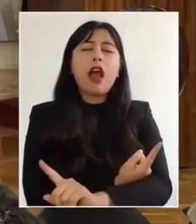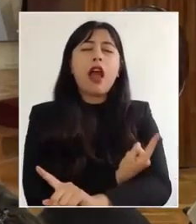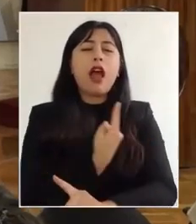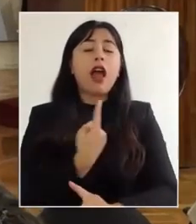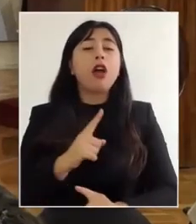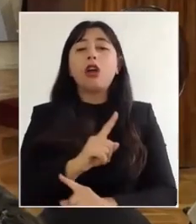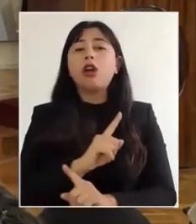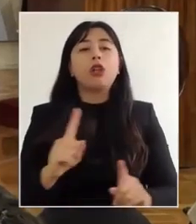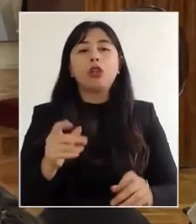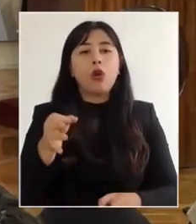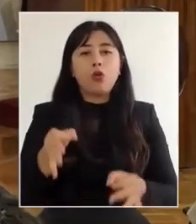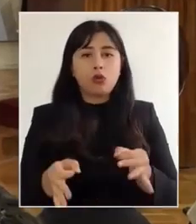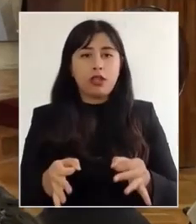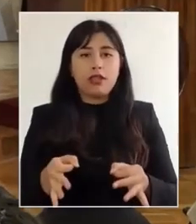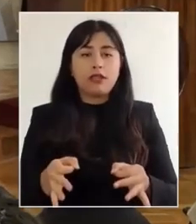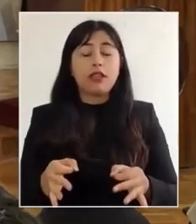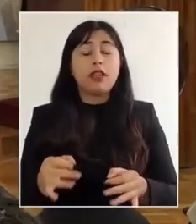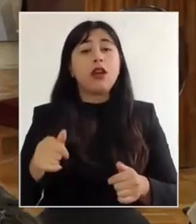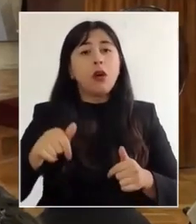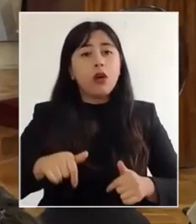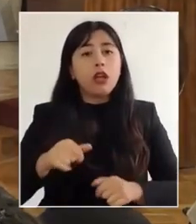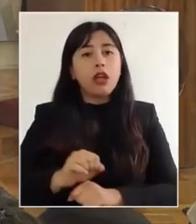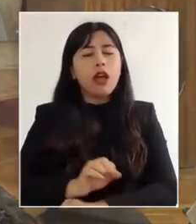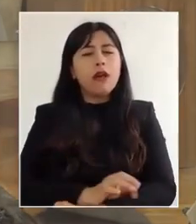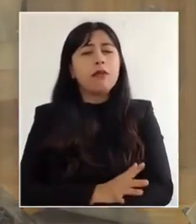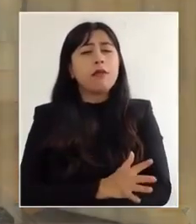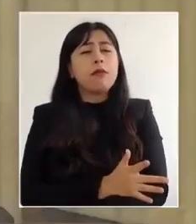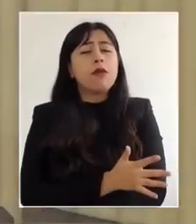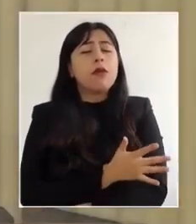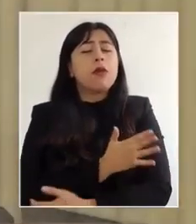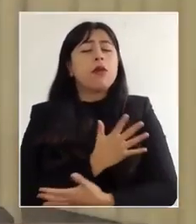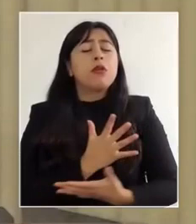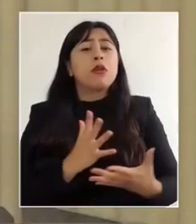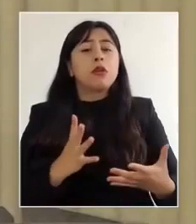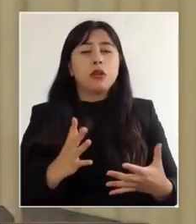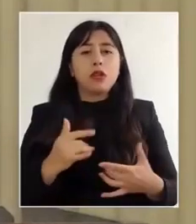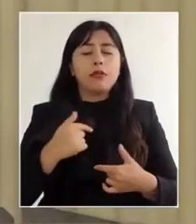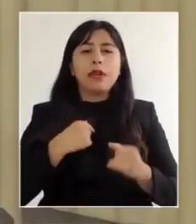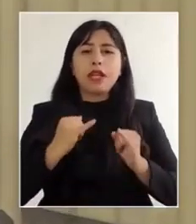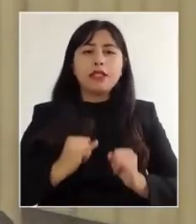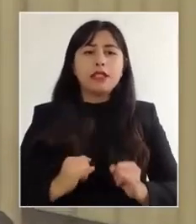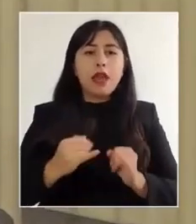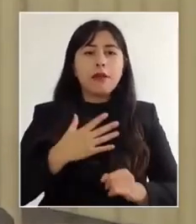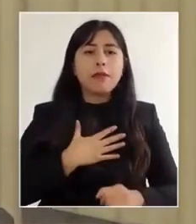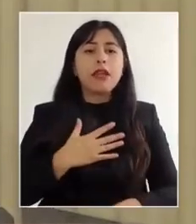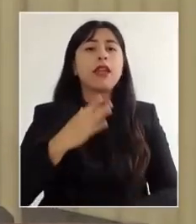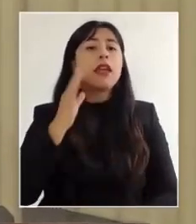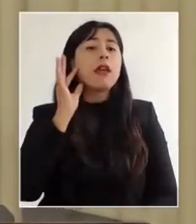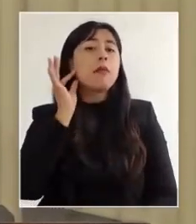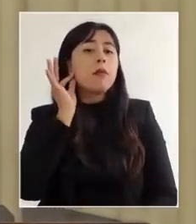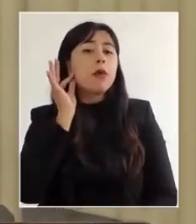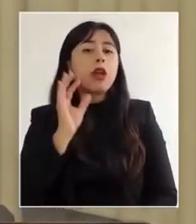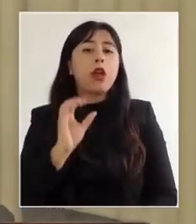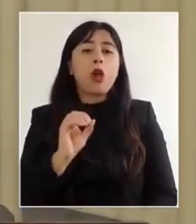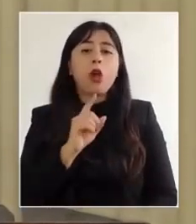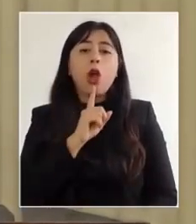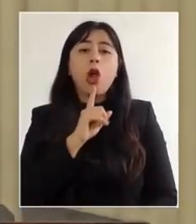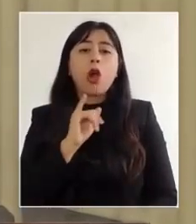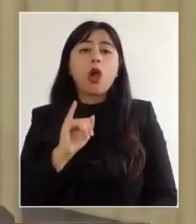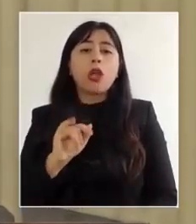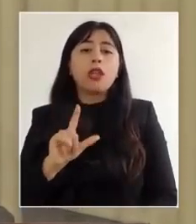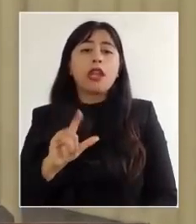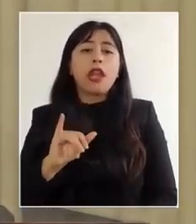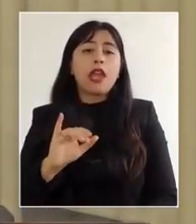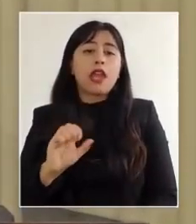y hoy día me emocionaba al alma porque para mí siempre ha estado presente Otilia Vargas que hoy día uno de sus hijos